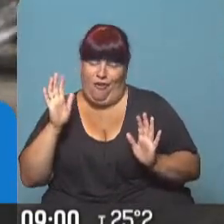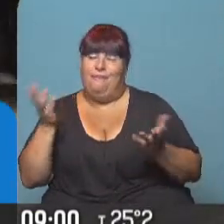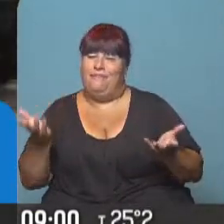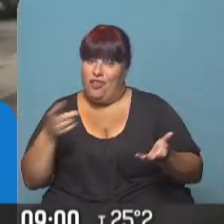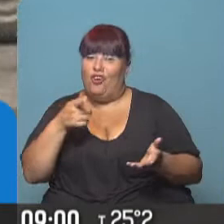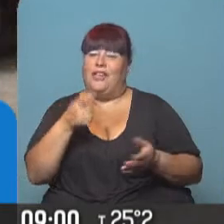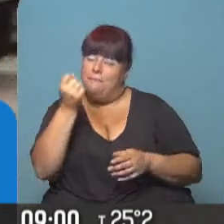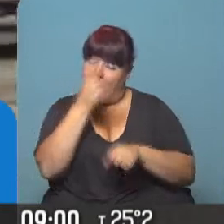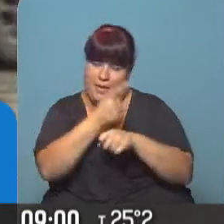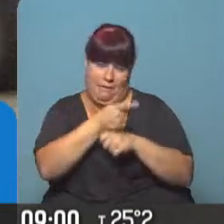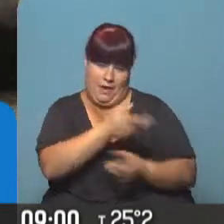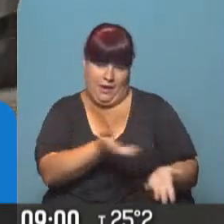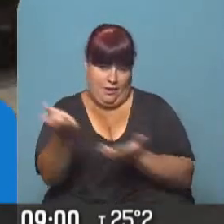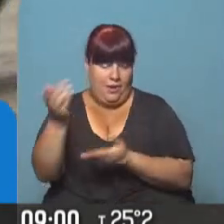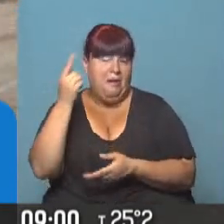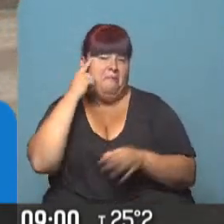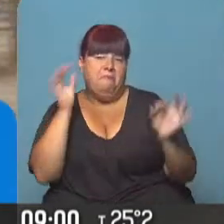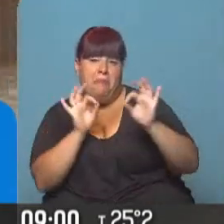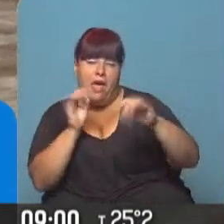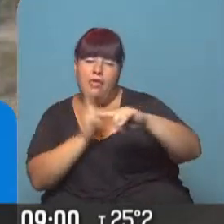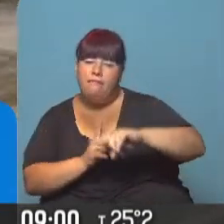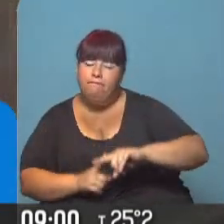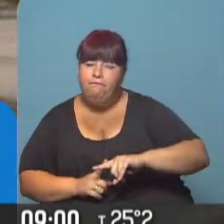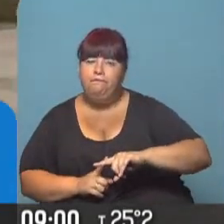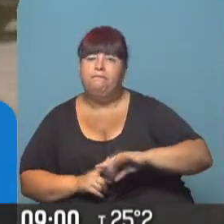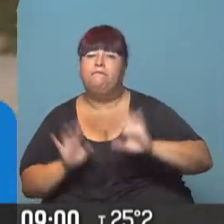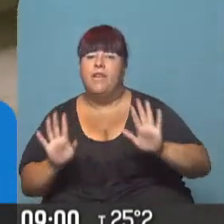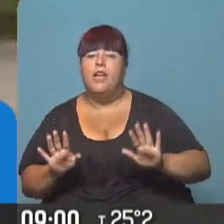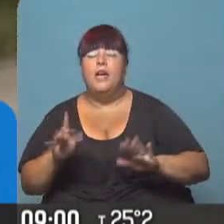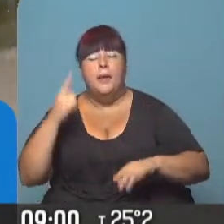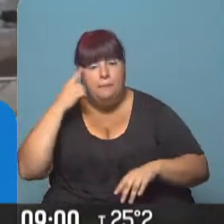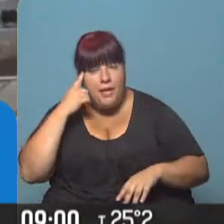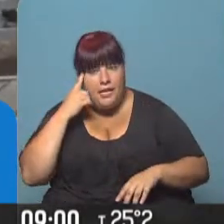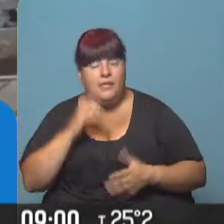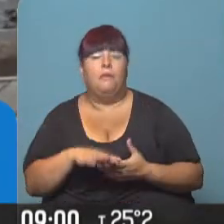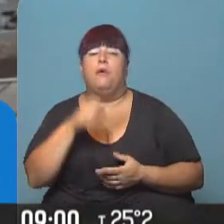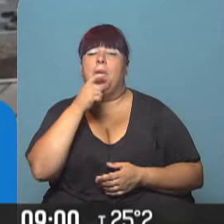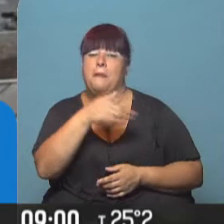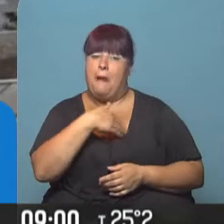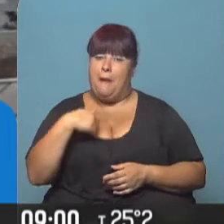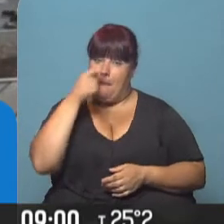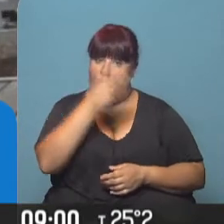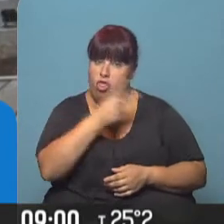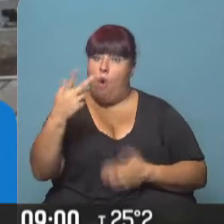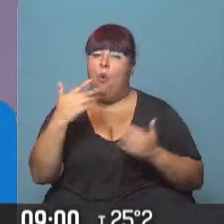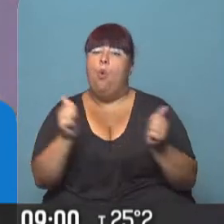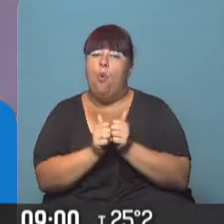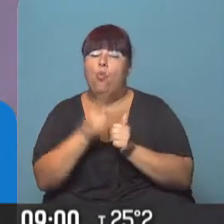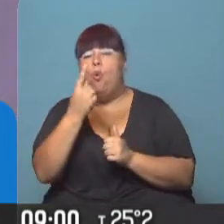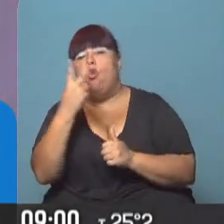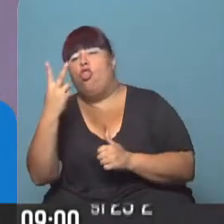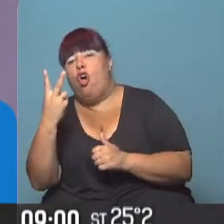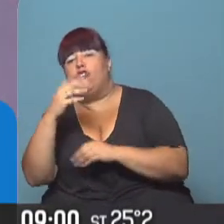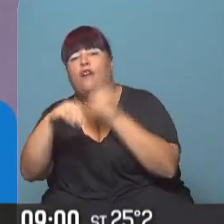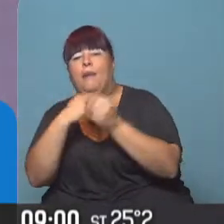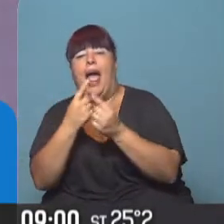entonces se estima eso se hace se que se tuvo en cuenta para que esa mamá ya ese papás pueden ir acompañados de uno o